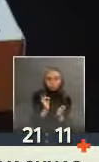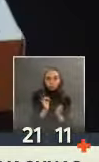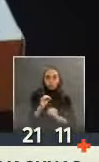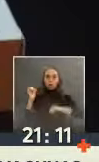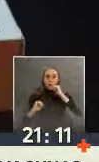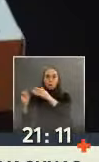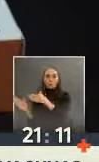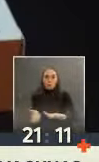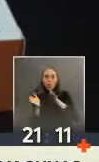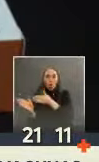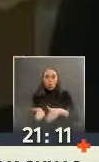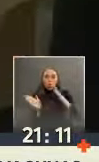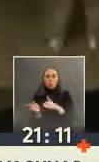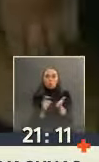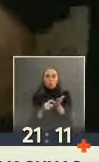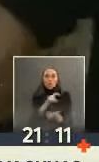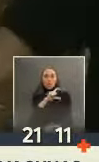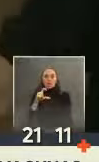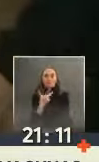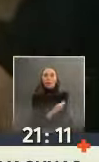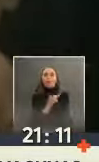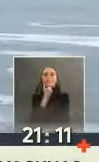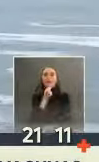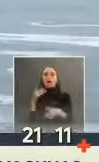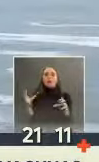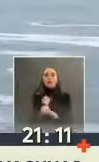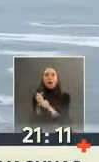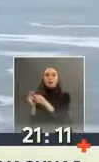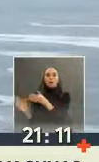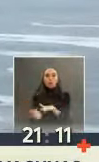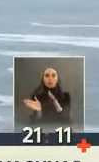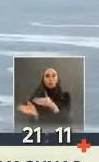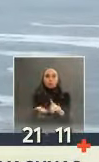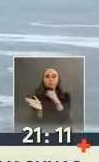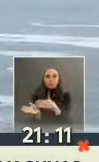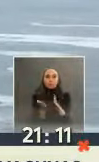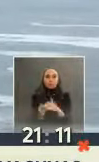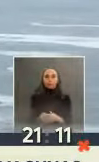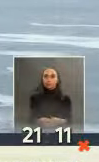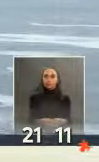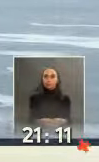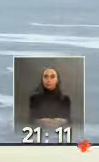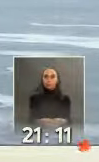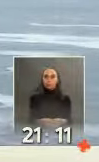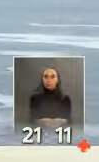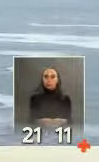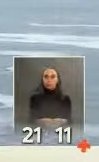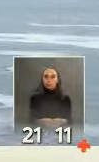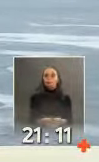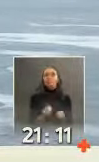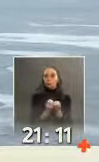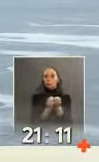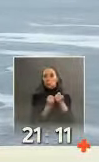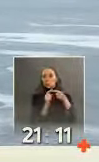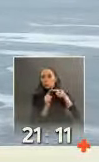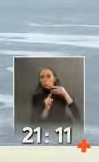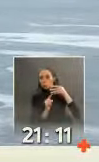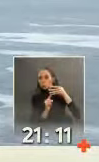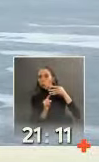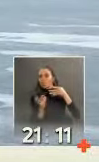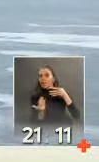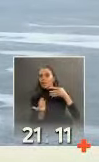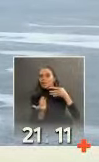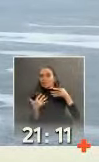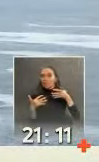producir vacunas sea más fácil y rápida. We do have several factors. Tenemos varios factores. Es muy importante para